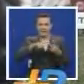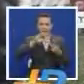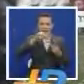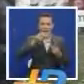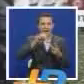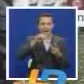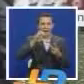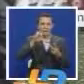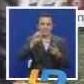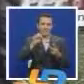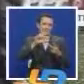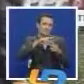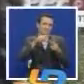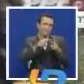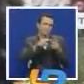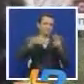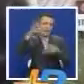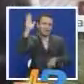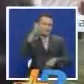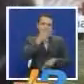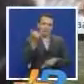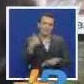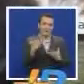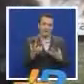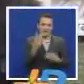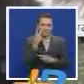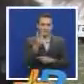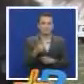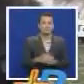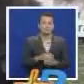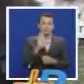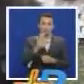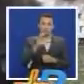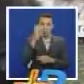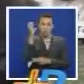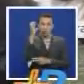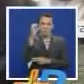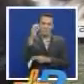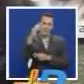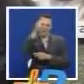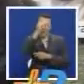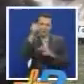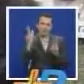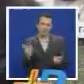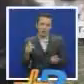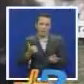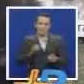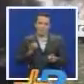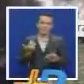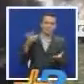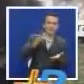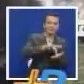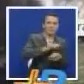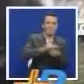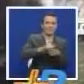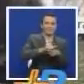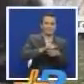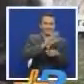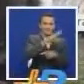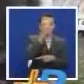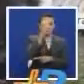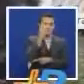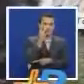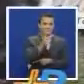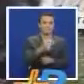claro, los mejores. Son muchos los aficionados colombianos que han aprovechado el domingo para estar al tanto del acontecer de la selección de Pekerman. En